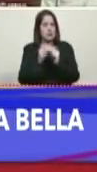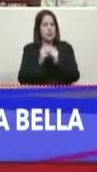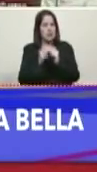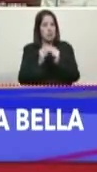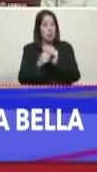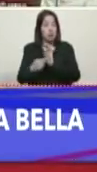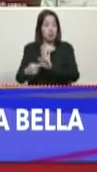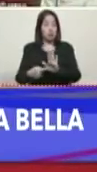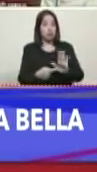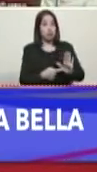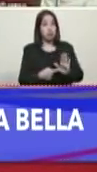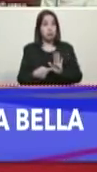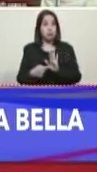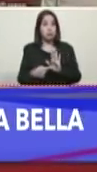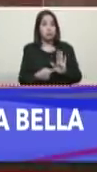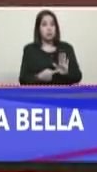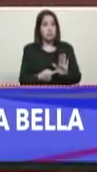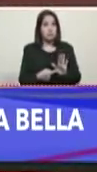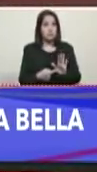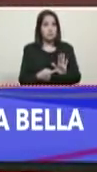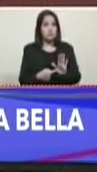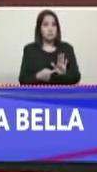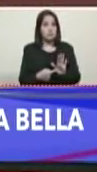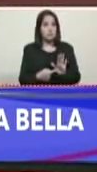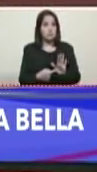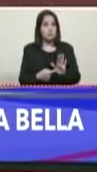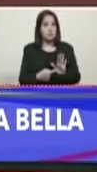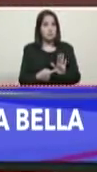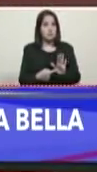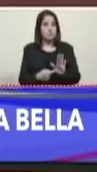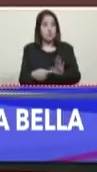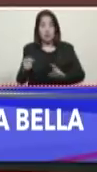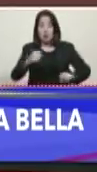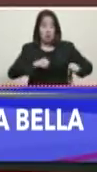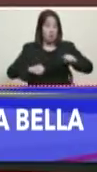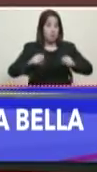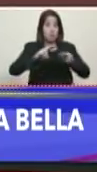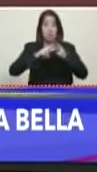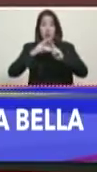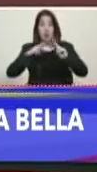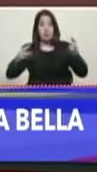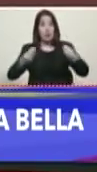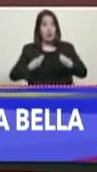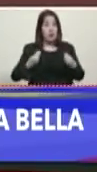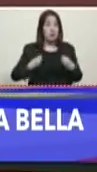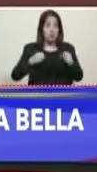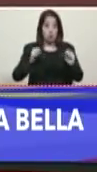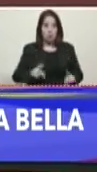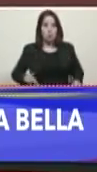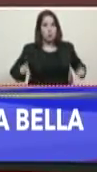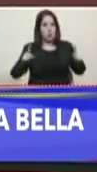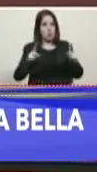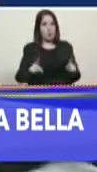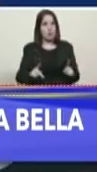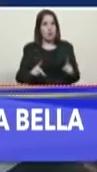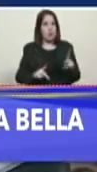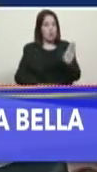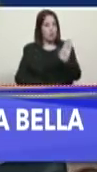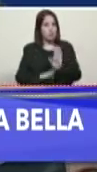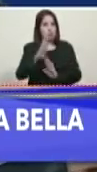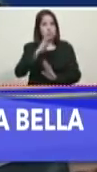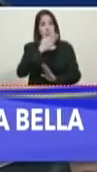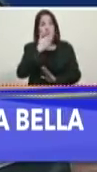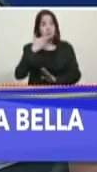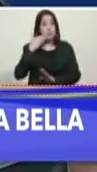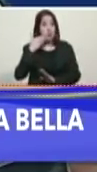exhibición como mismo varga el movimiento por la página vida es una oportunidad mismo para el crecimiento del movimiento